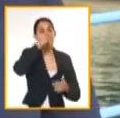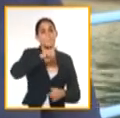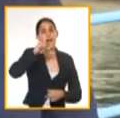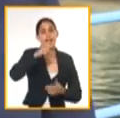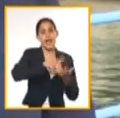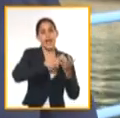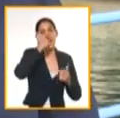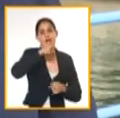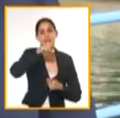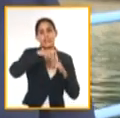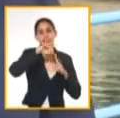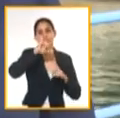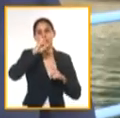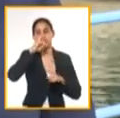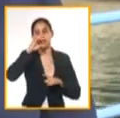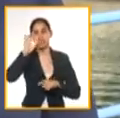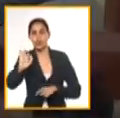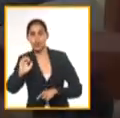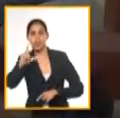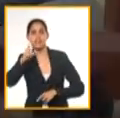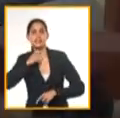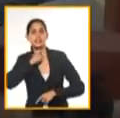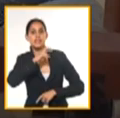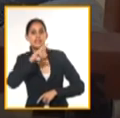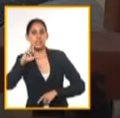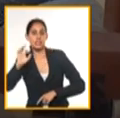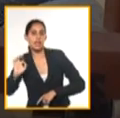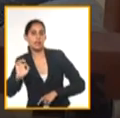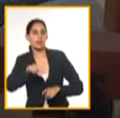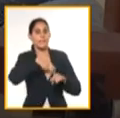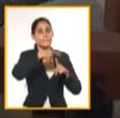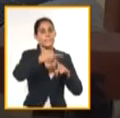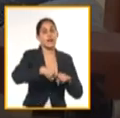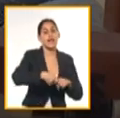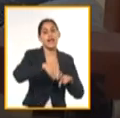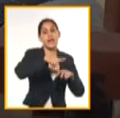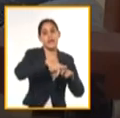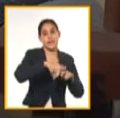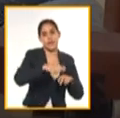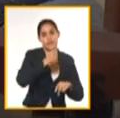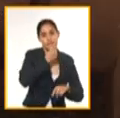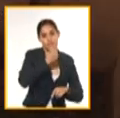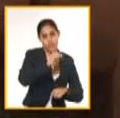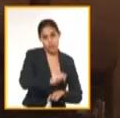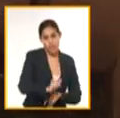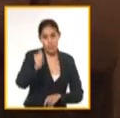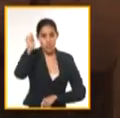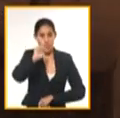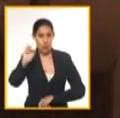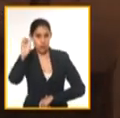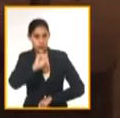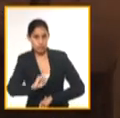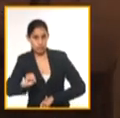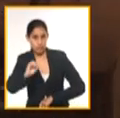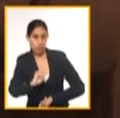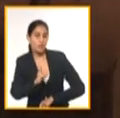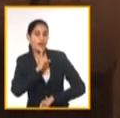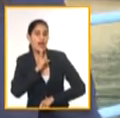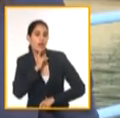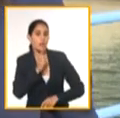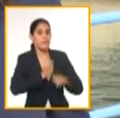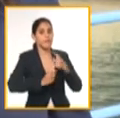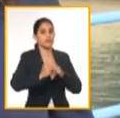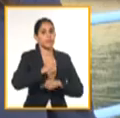Centro Habana, parte del Cerro y parte de 10 de octubre. Como estrategia en La Habana se aumentaron las tomas de agua para la distribución por